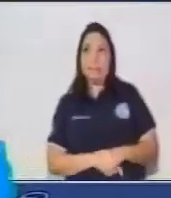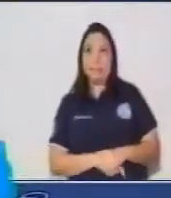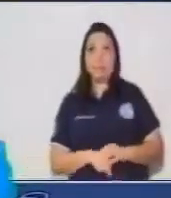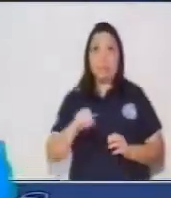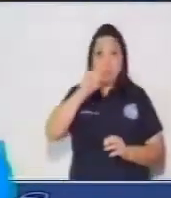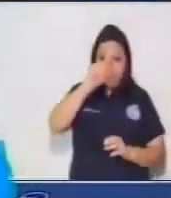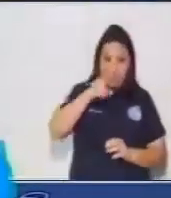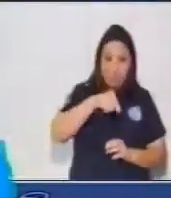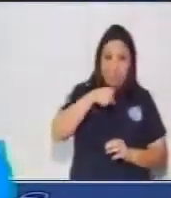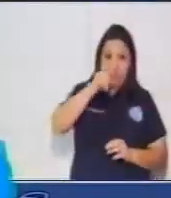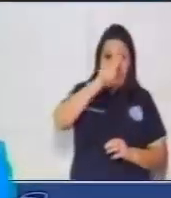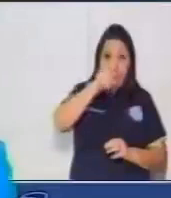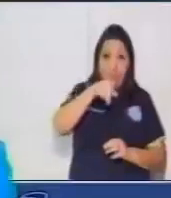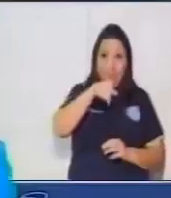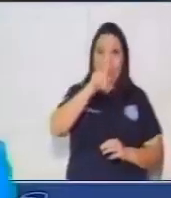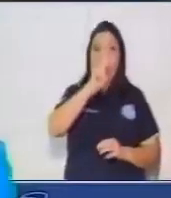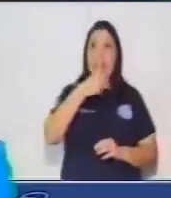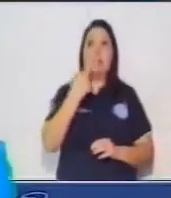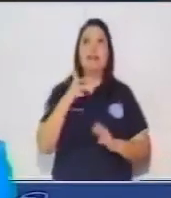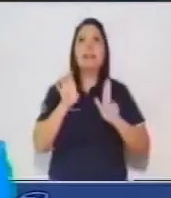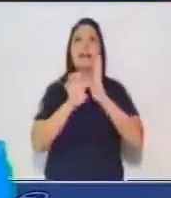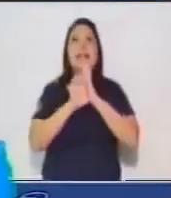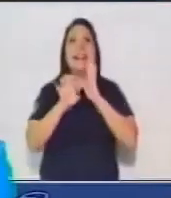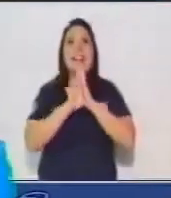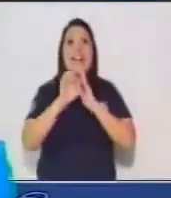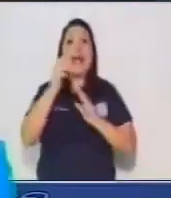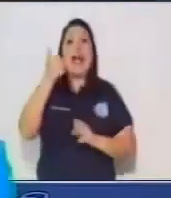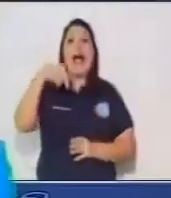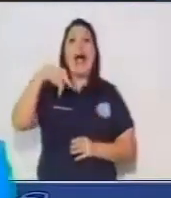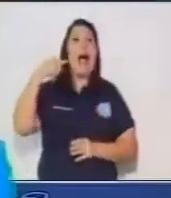Esta abertura es lo que llamamos ángulo.